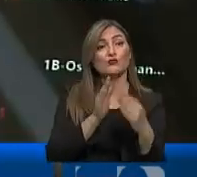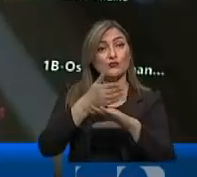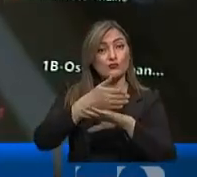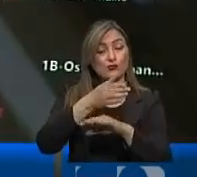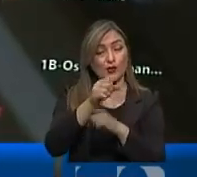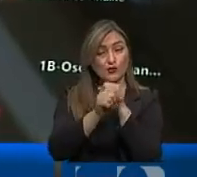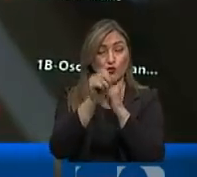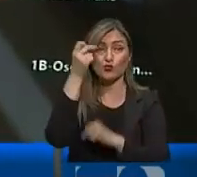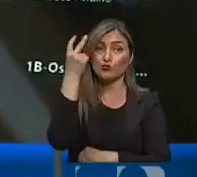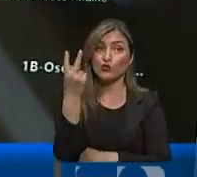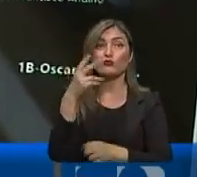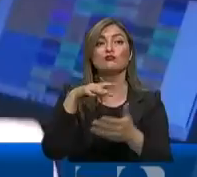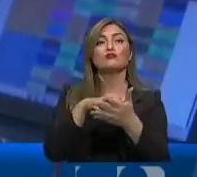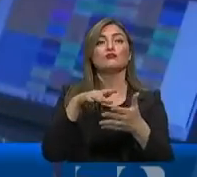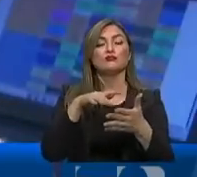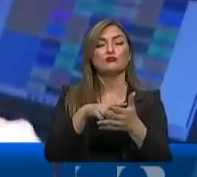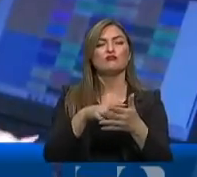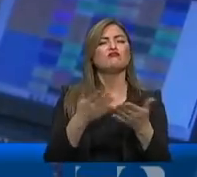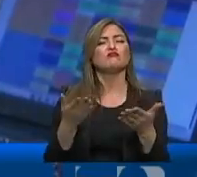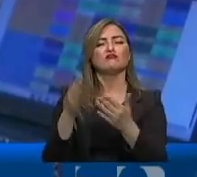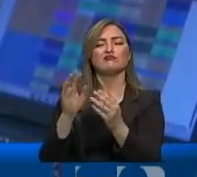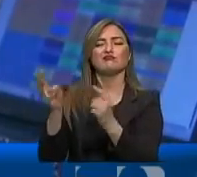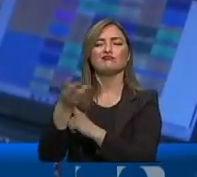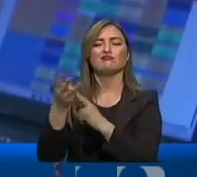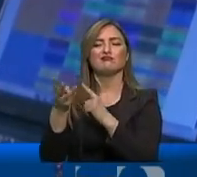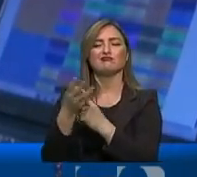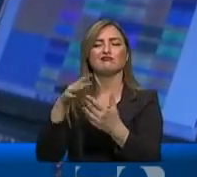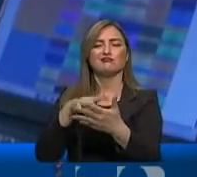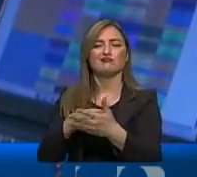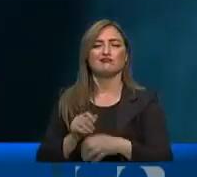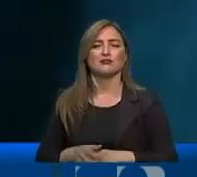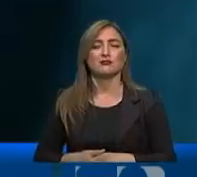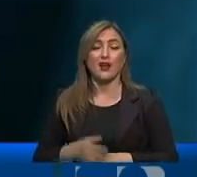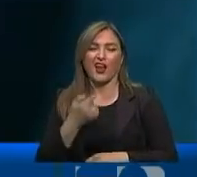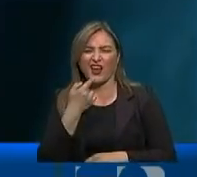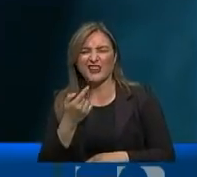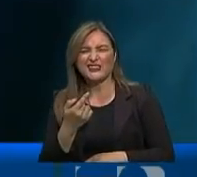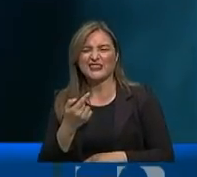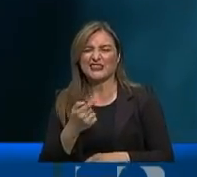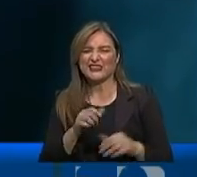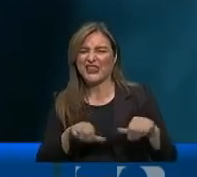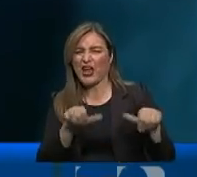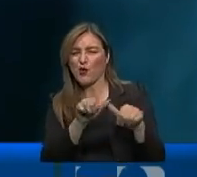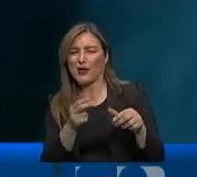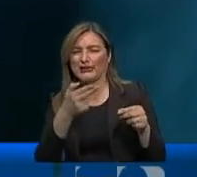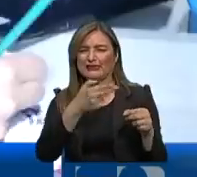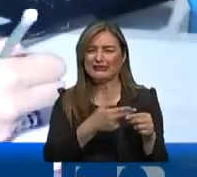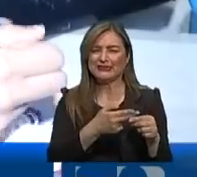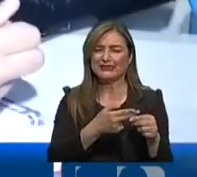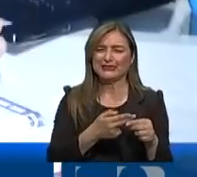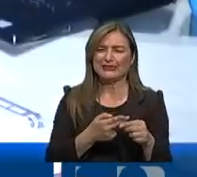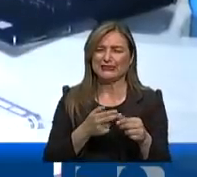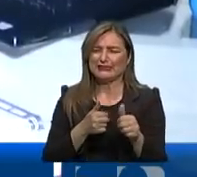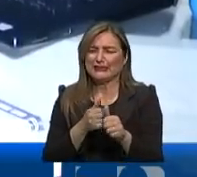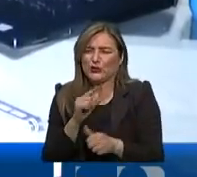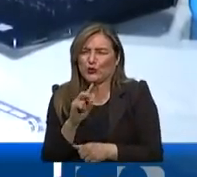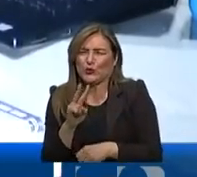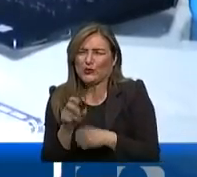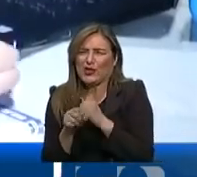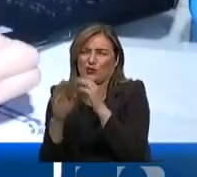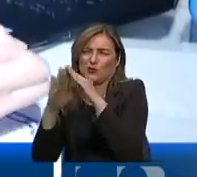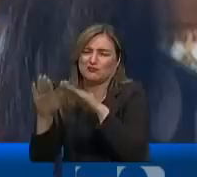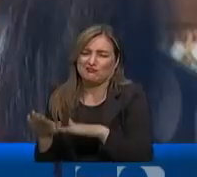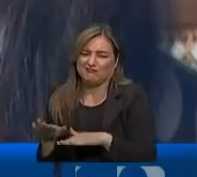de casi 2 años estudiando bajo la modalidad virtual. Confiesa que regresar a las aulas luego de tanto tiempo le genera una